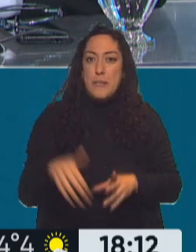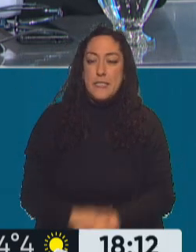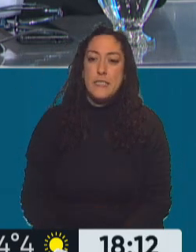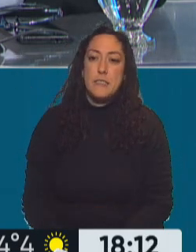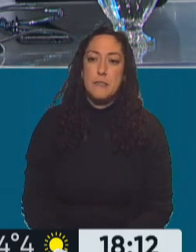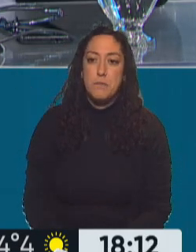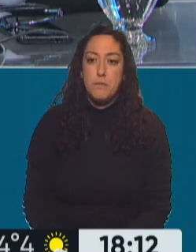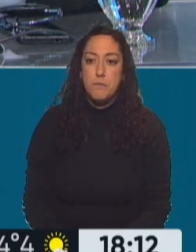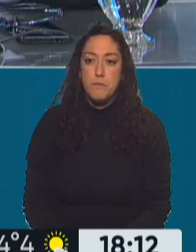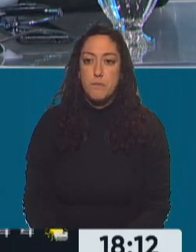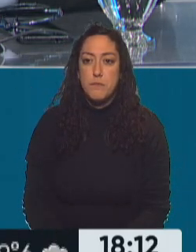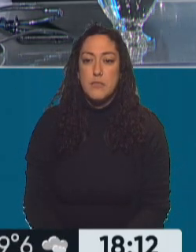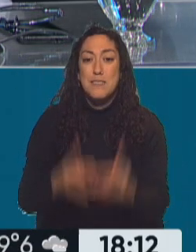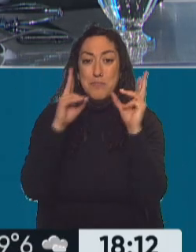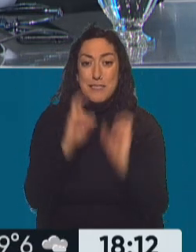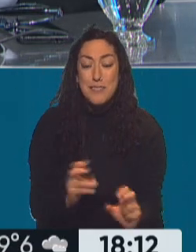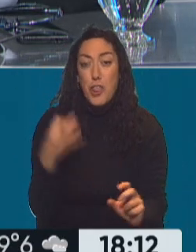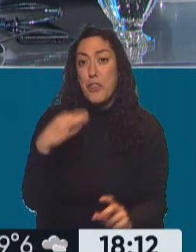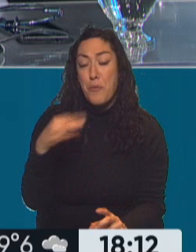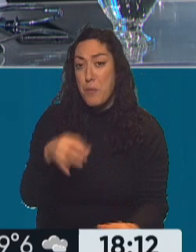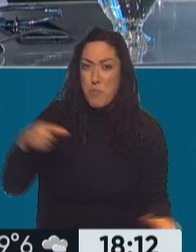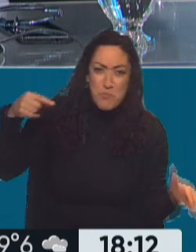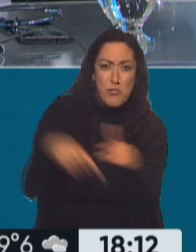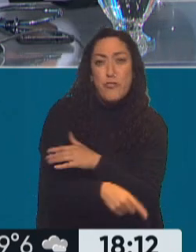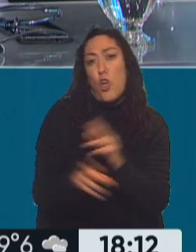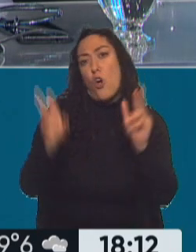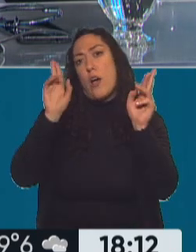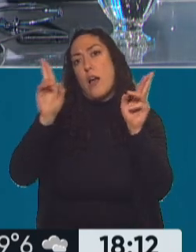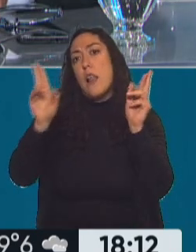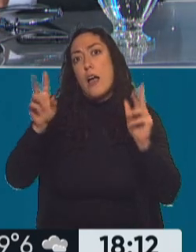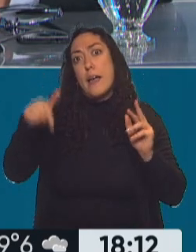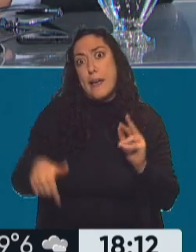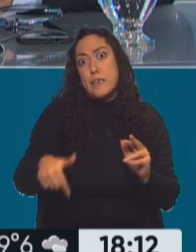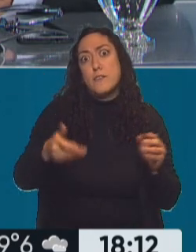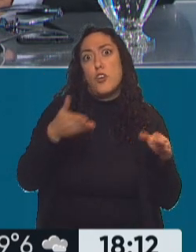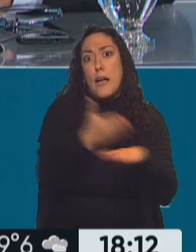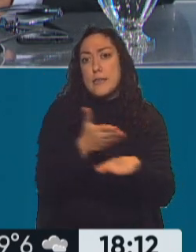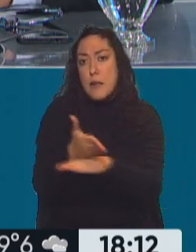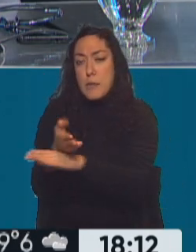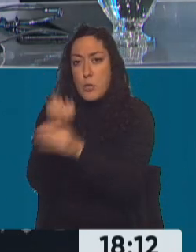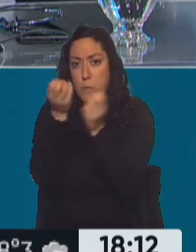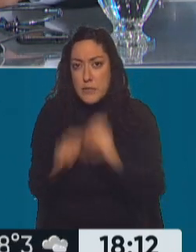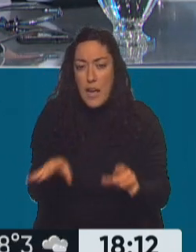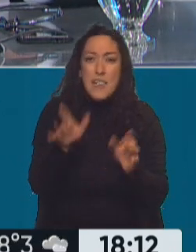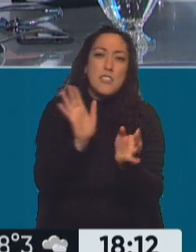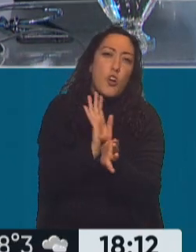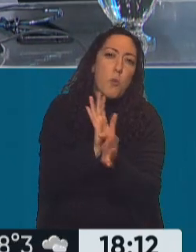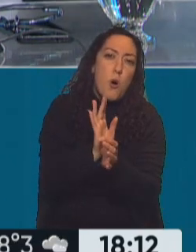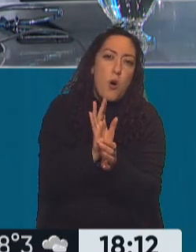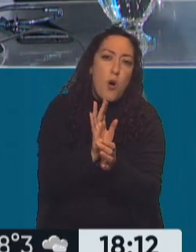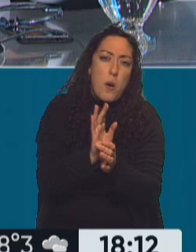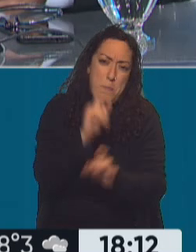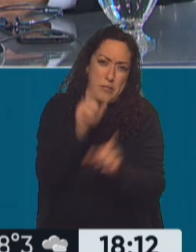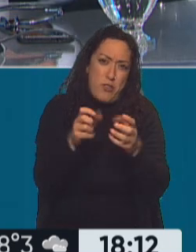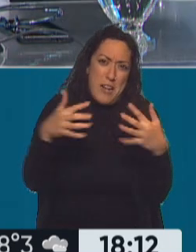Sí, y hay que investigarlas, hay que llegar a fondo. Ojalá esto que se está diciendo, que se habla de que esto es la punta del iceberg, pero hay alguien más importante